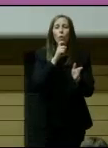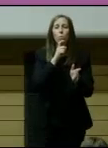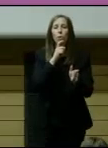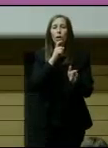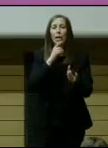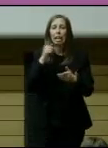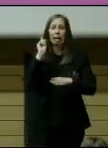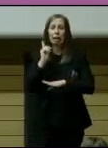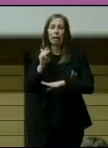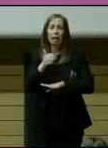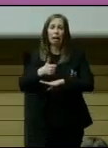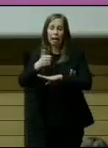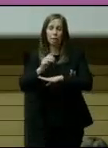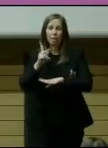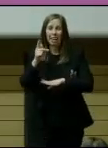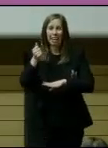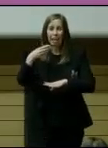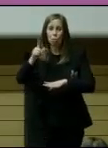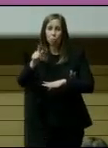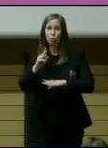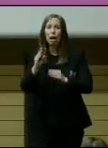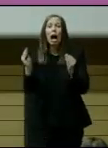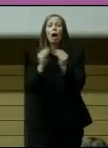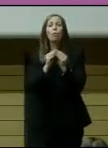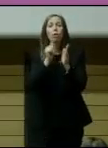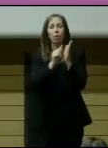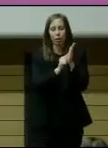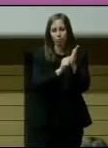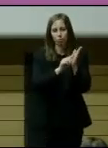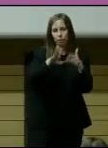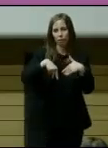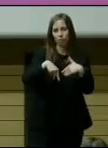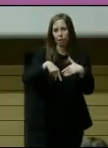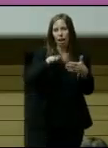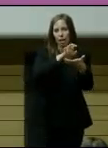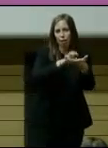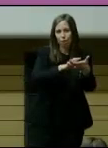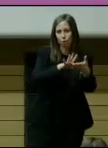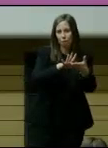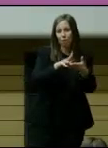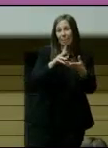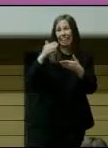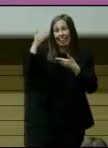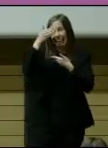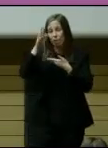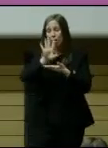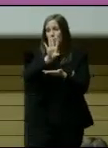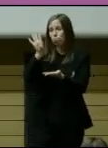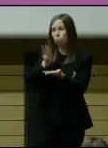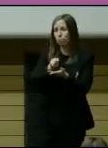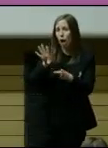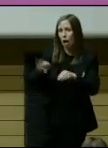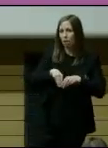que está de acuerdo con los datos, pero claro, ¿qué hizo la UNODC? Pues a chantar que lo que querían oír los talibanes, que ni incendió el